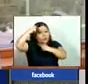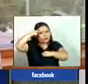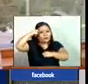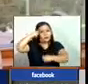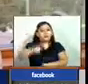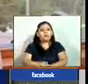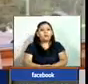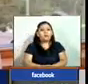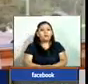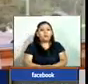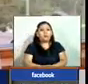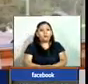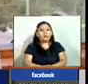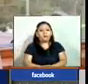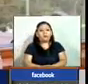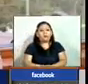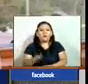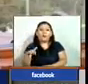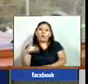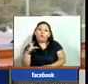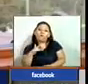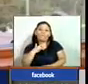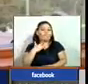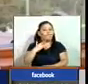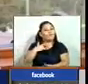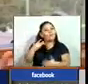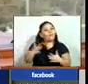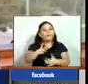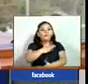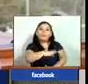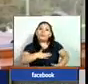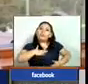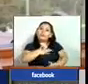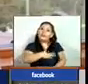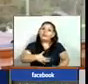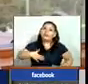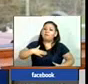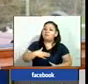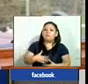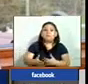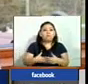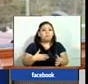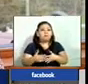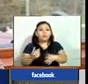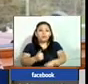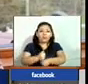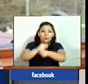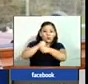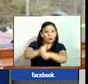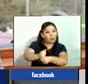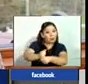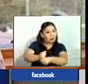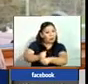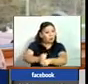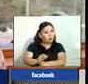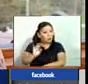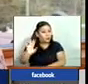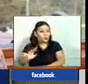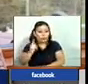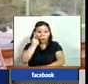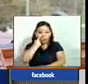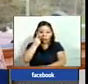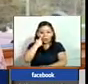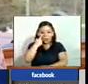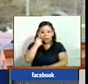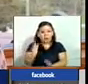Lo hacen básicamente movidos por el placer están buscando placer por encima de su seguridad por encima de su cuidado